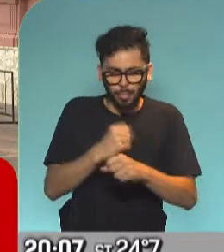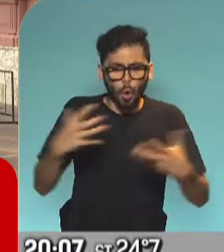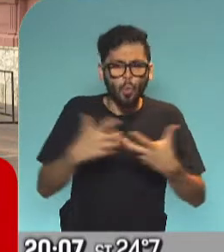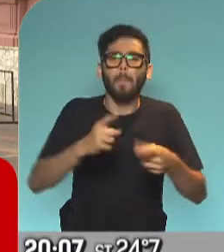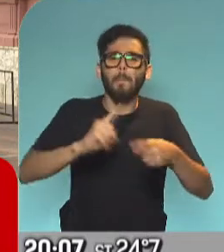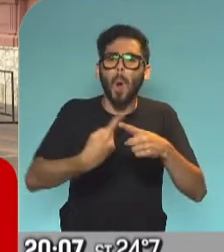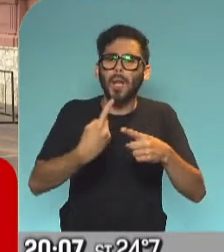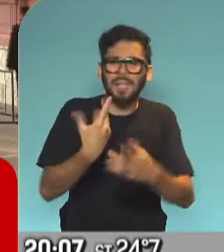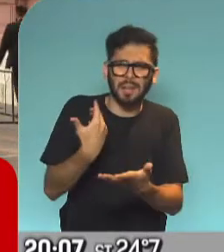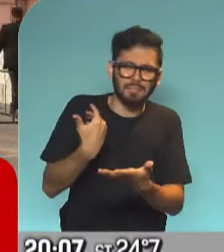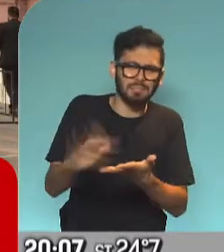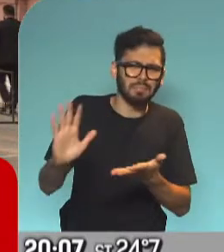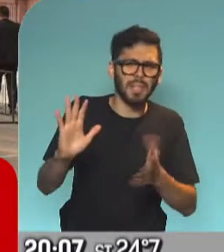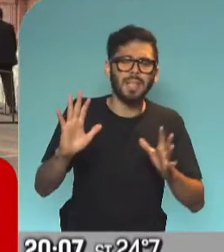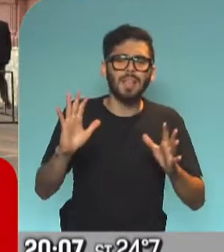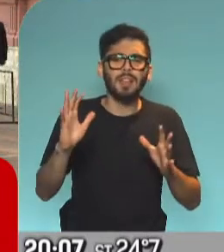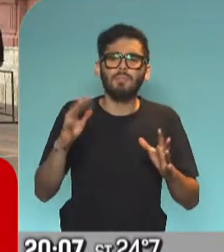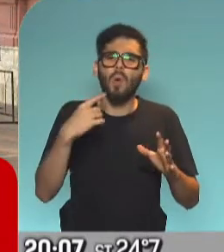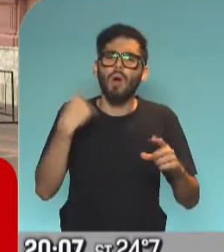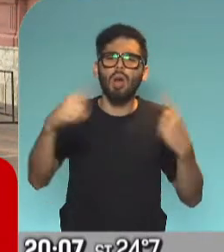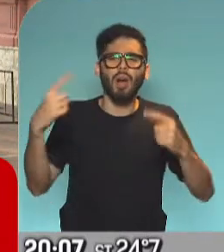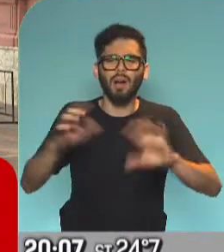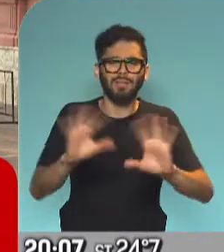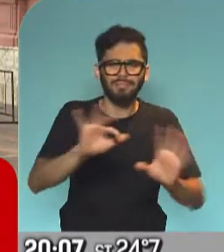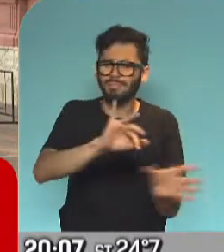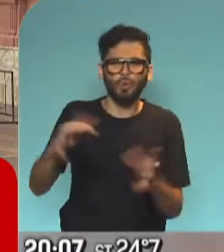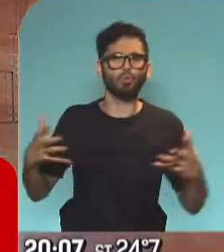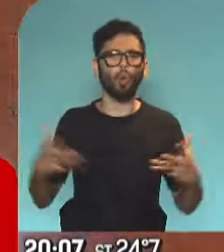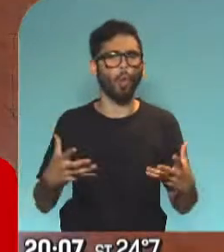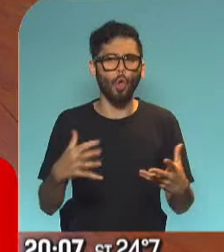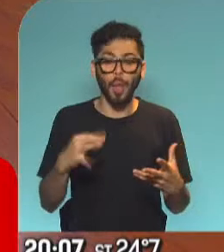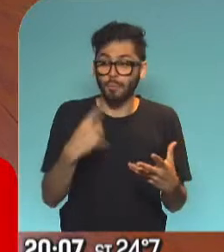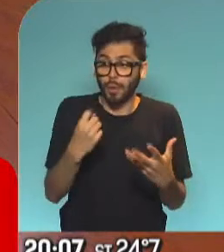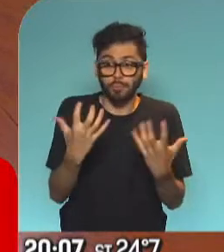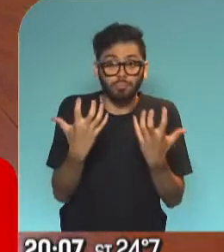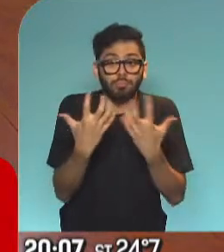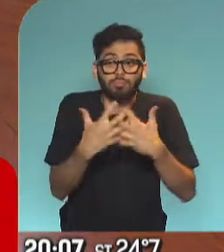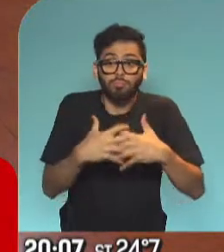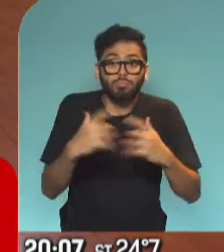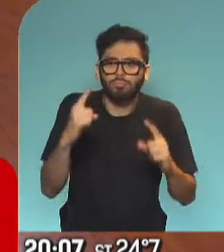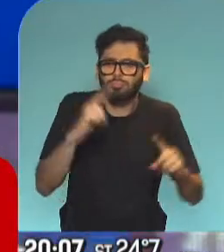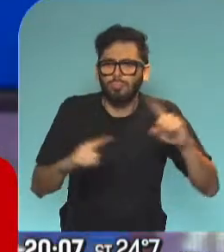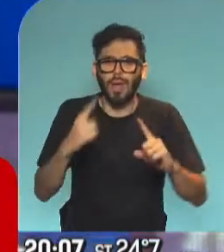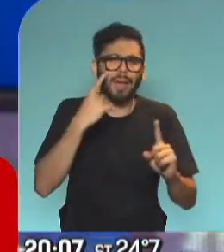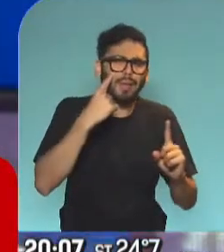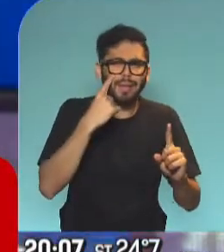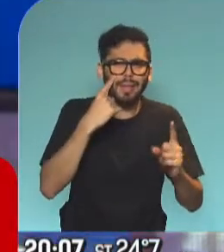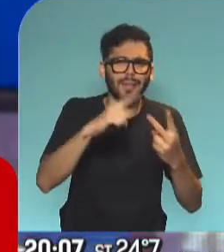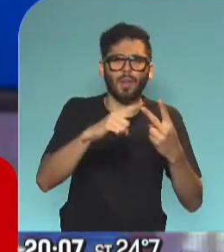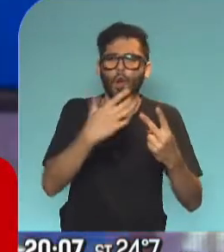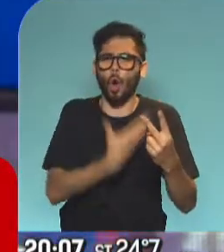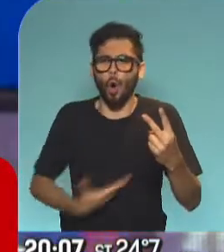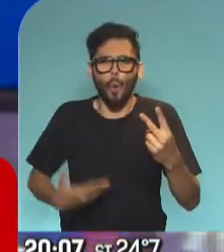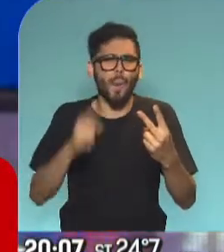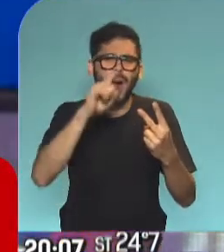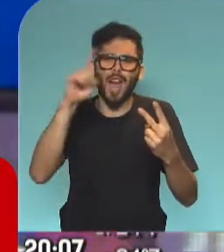color político, porque acá va a tener que haber un trabajo de mucha coordinación con los intendentes, con los gobernadores, y nuevamente,